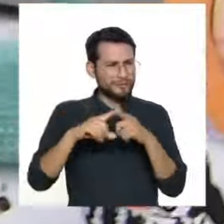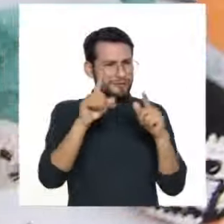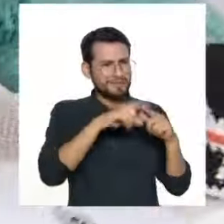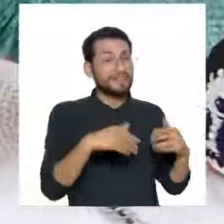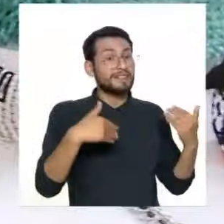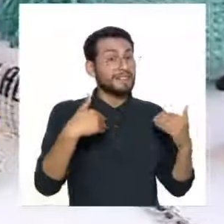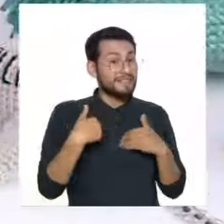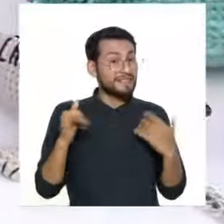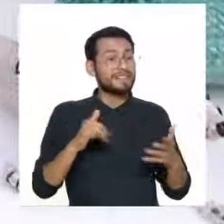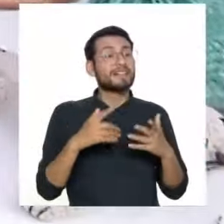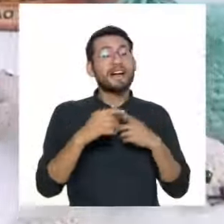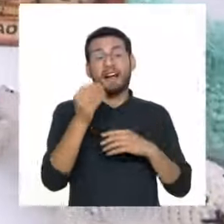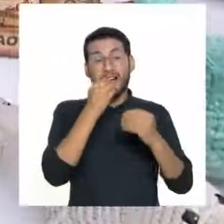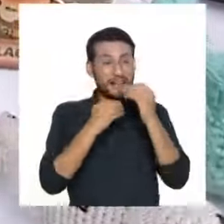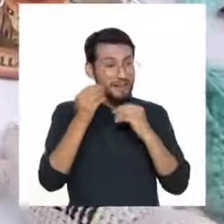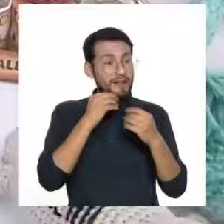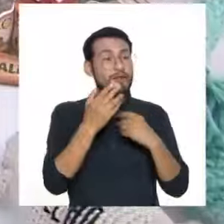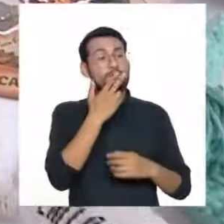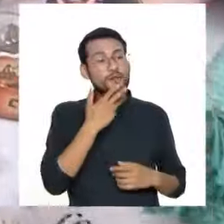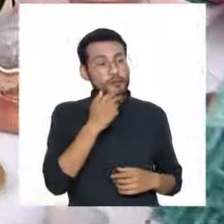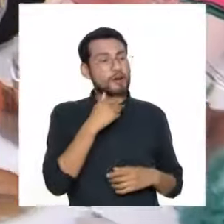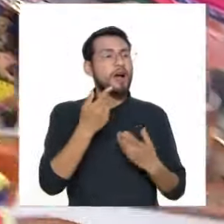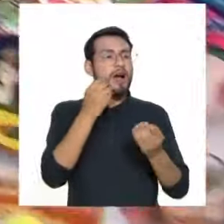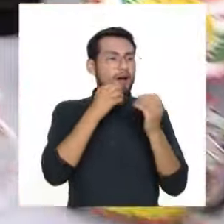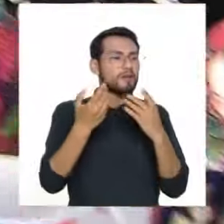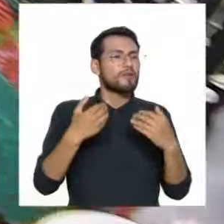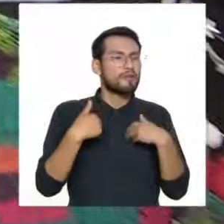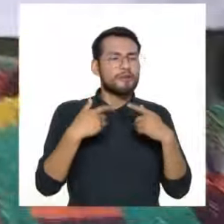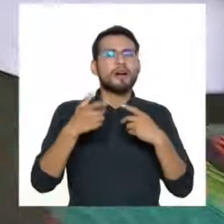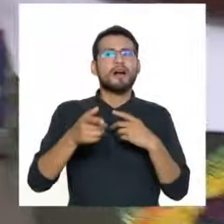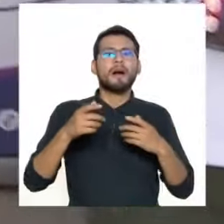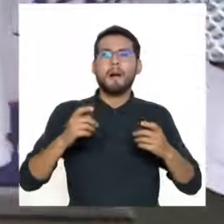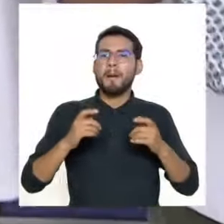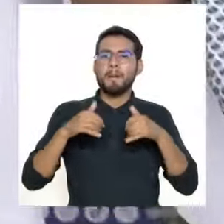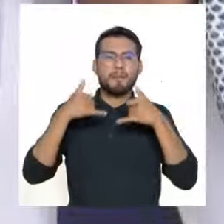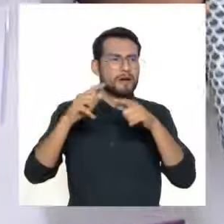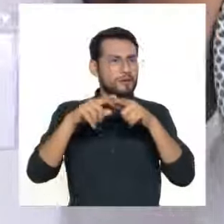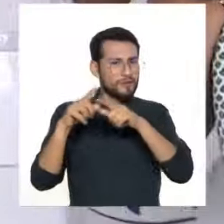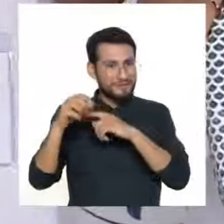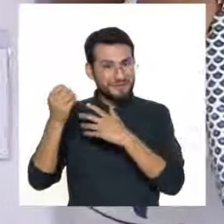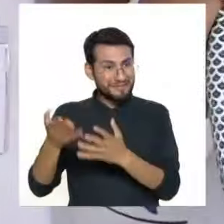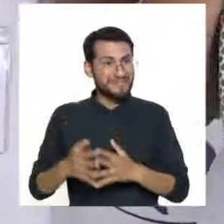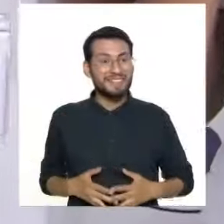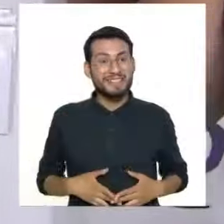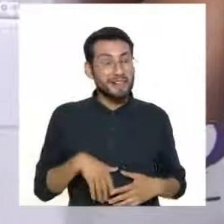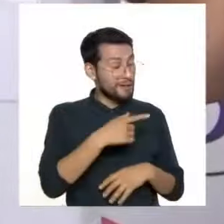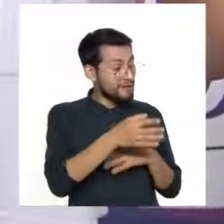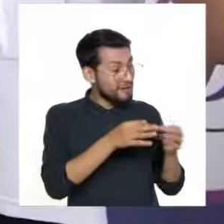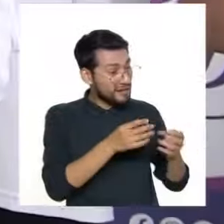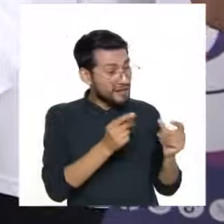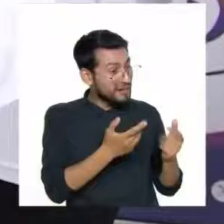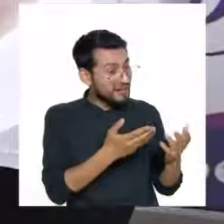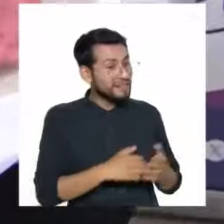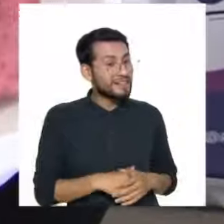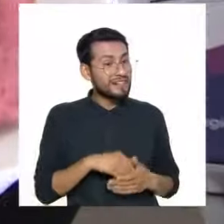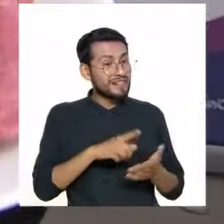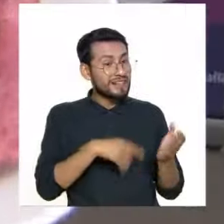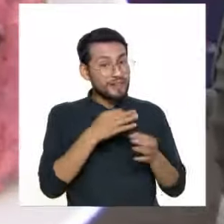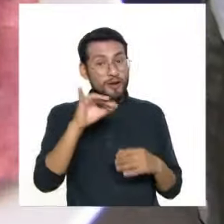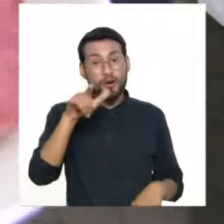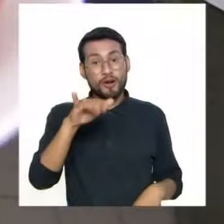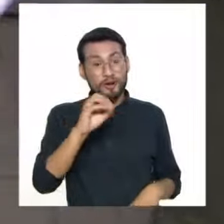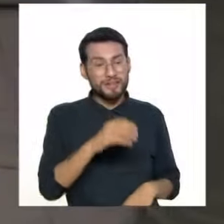inclusive gastronómicas para dulces para almorzar plato de fondo para brindar etcétera Julito usted me contaba rapidito Vanessa Te quería contar algo